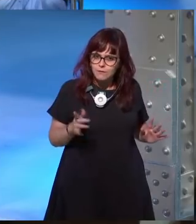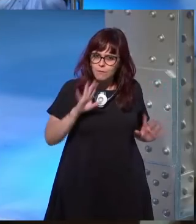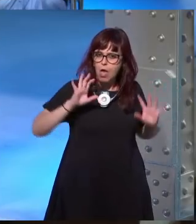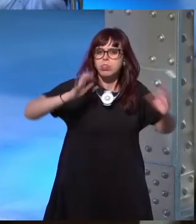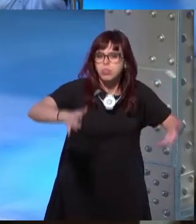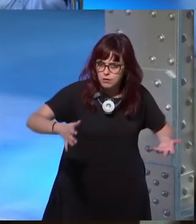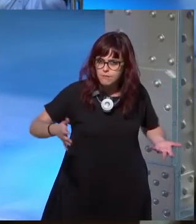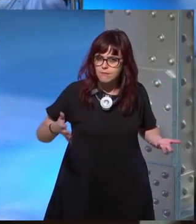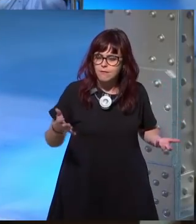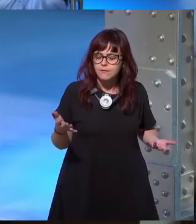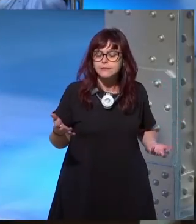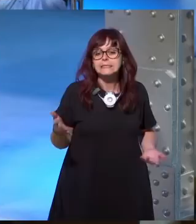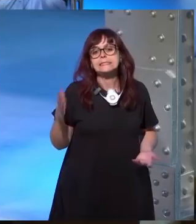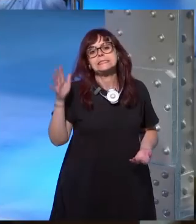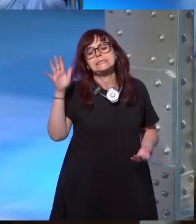sí